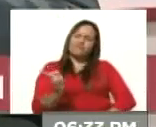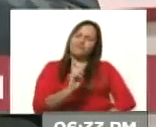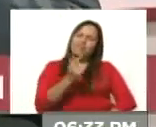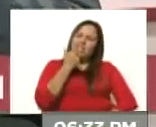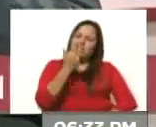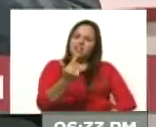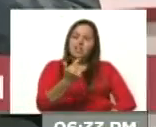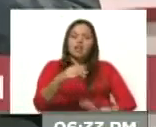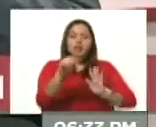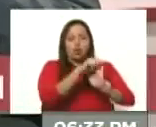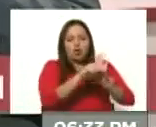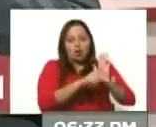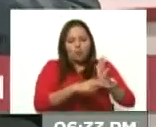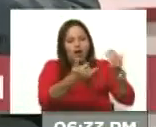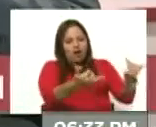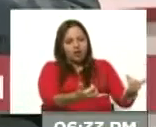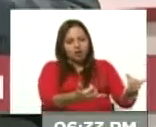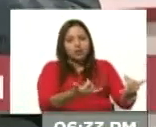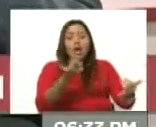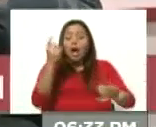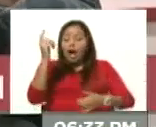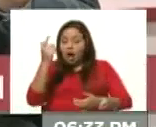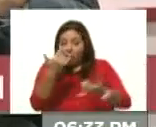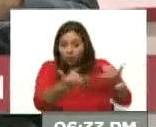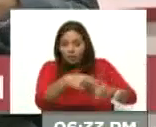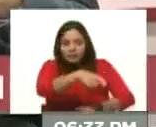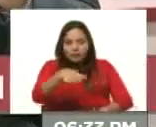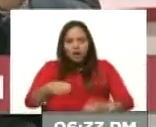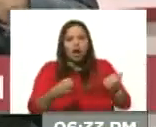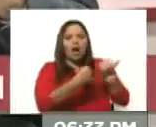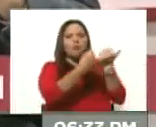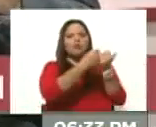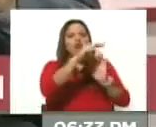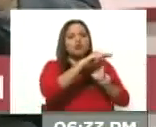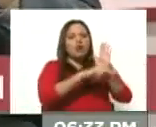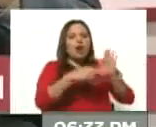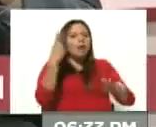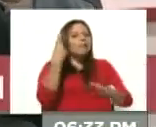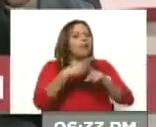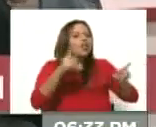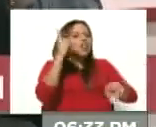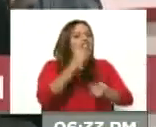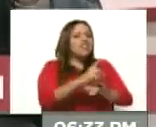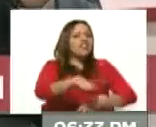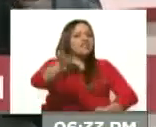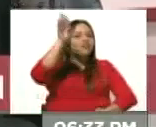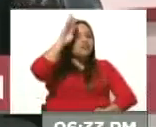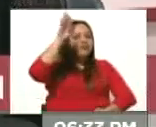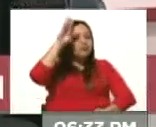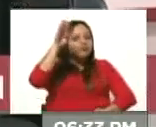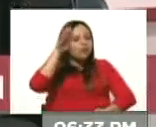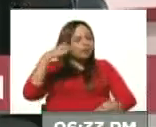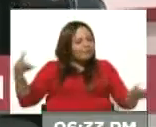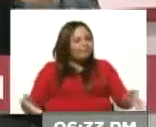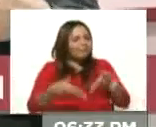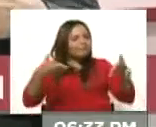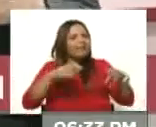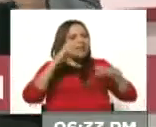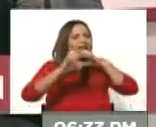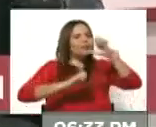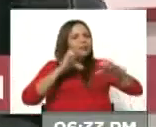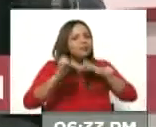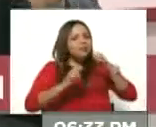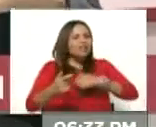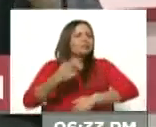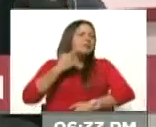medidas la gente está apoyando medidas pero tienes que elevar sus niveles de entusiasmo sus niveles de